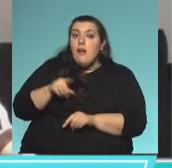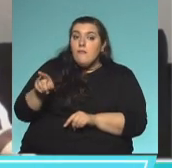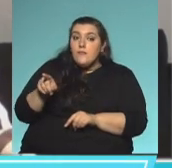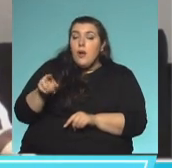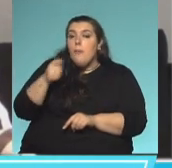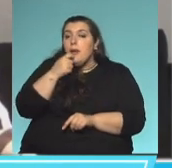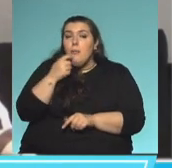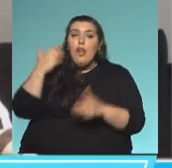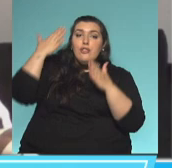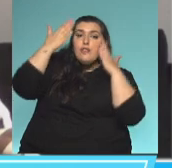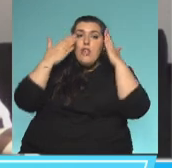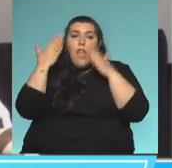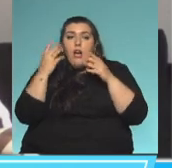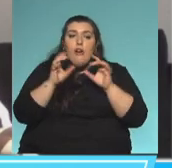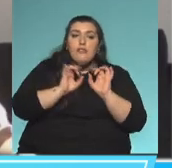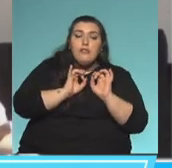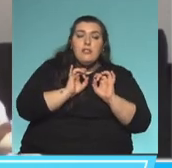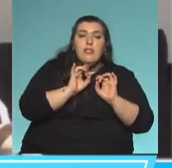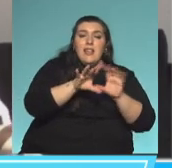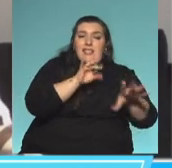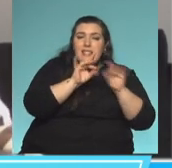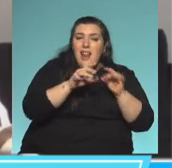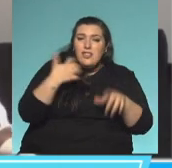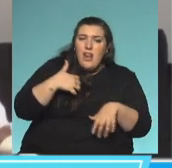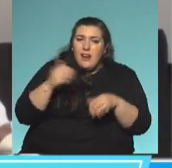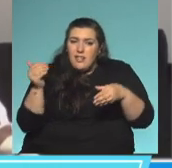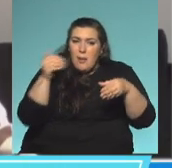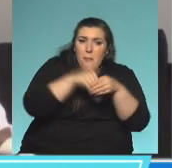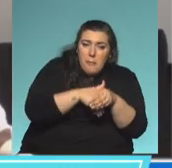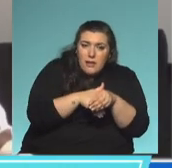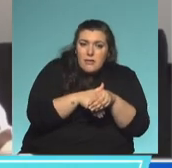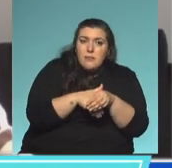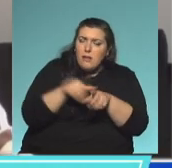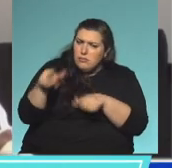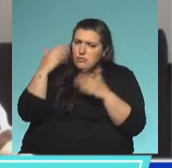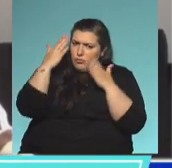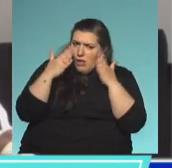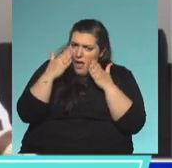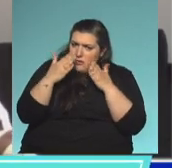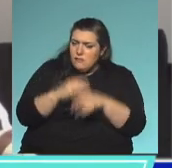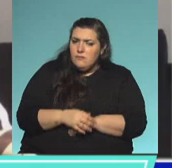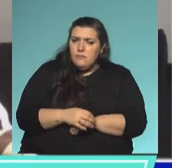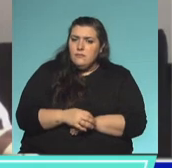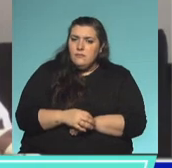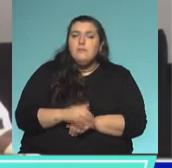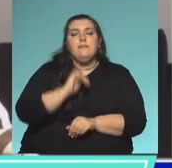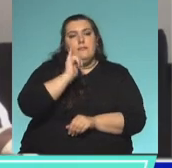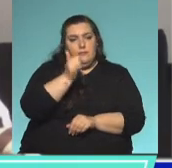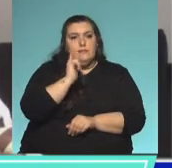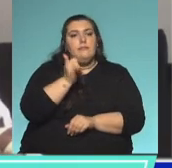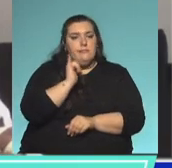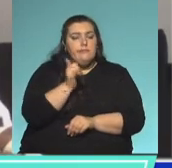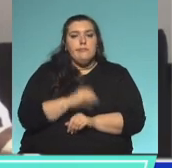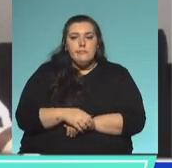con ya además de ser convocada en algunas selecciones formativas, llegar a esa selección mayor? Sí, sería